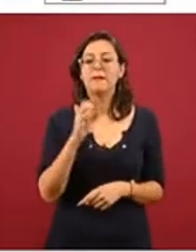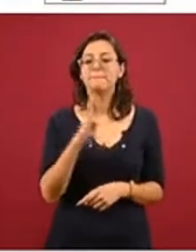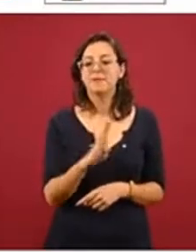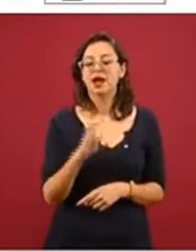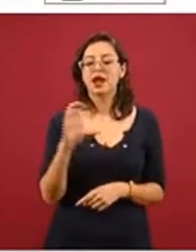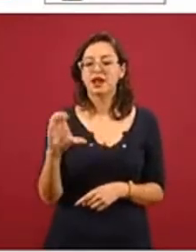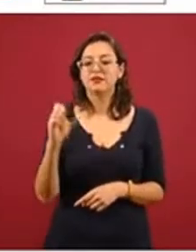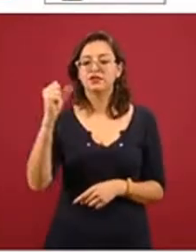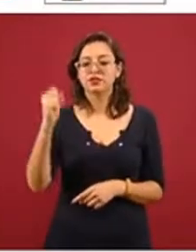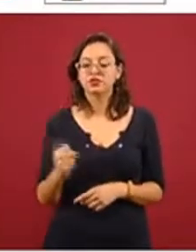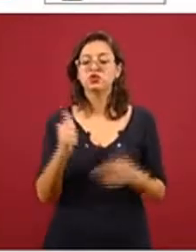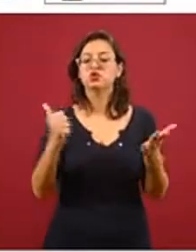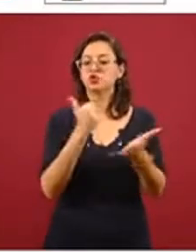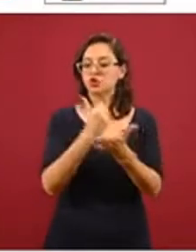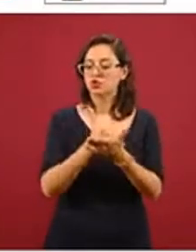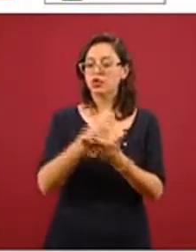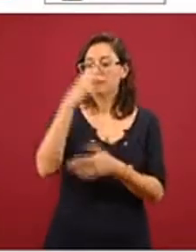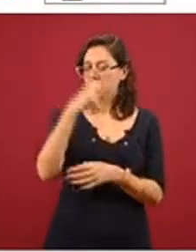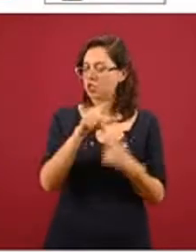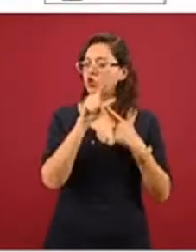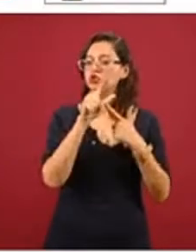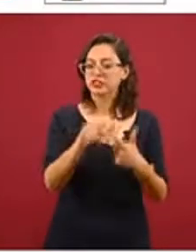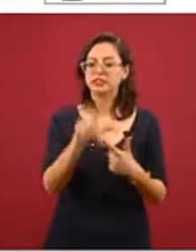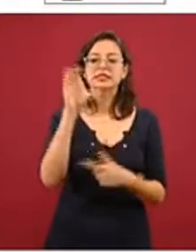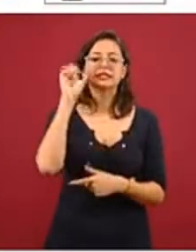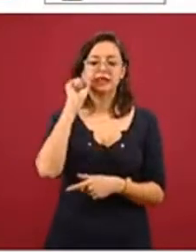Ciudad de México, que se mantiene en color naranja,